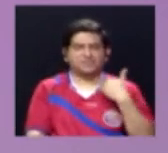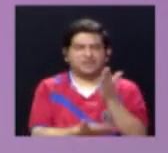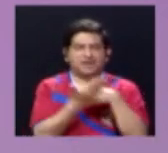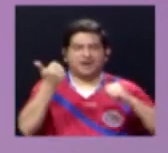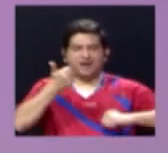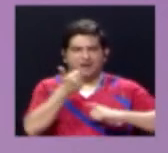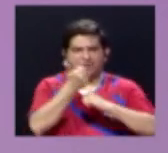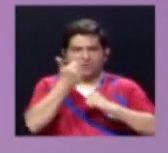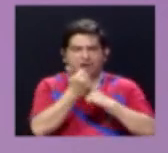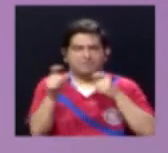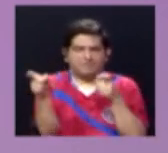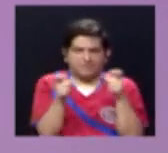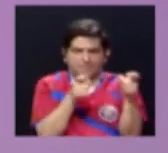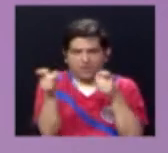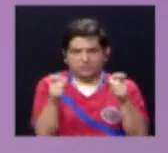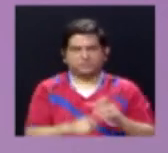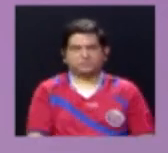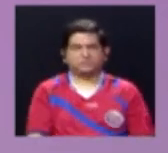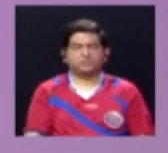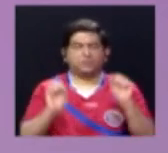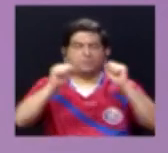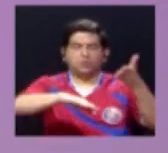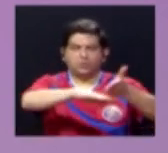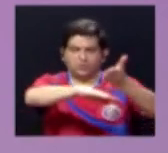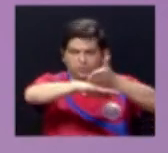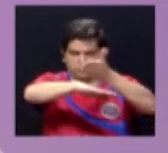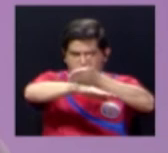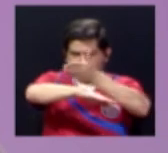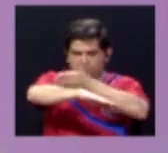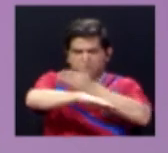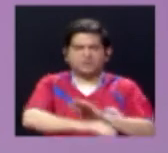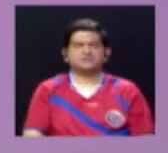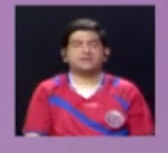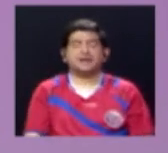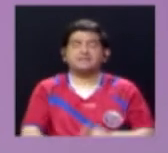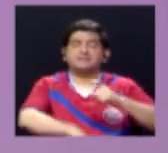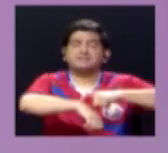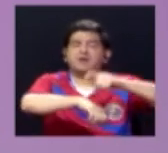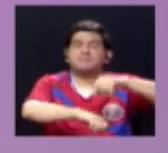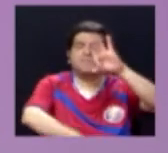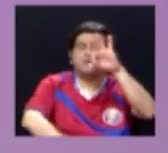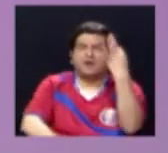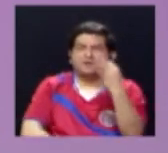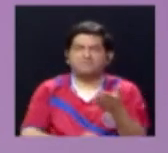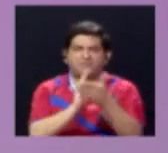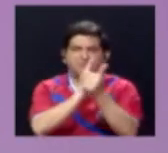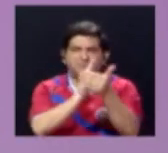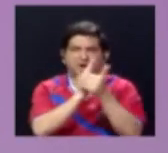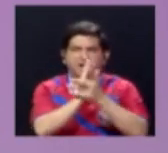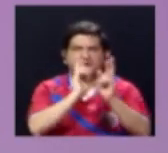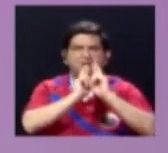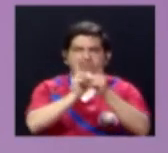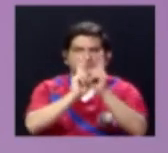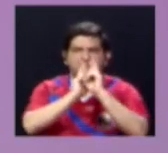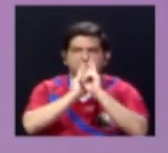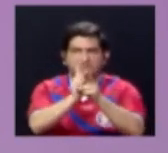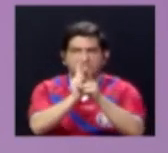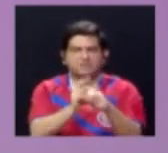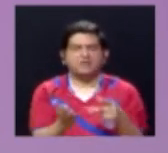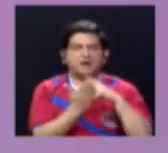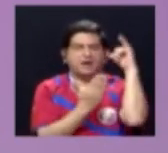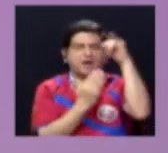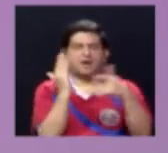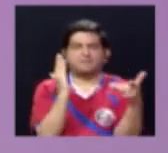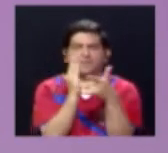refuerzo administrativo que mejorará transitoriamente nuestra capacidad de respuesta a los